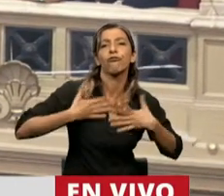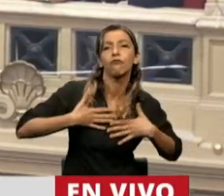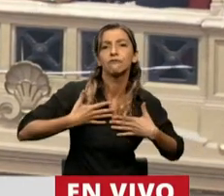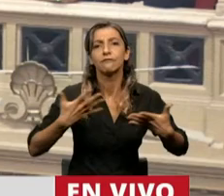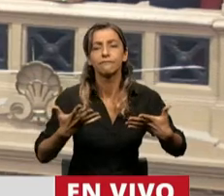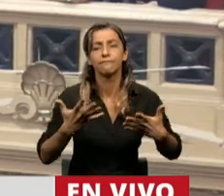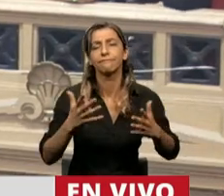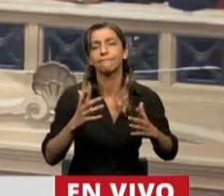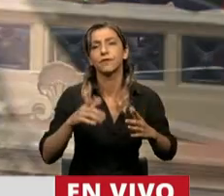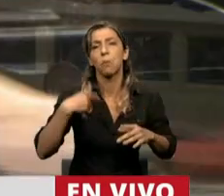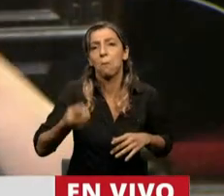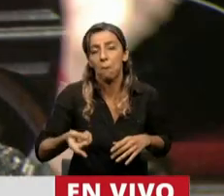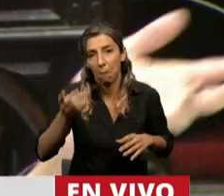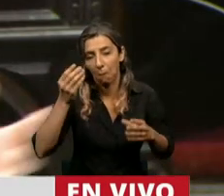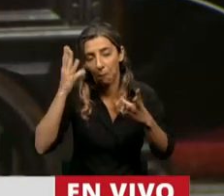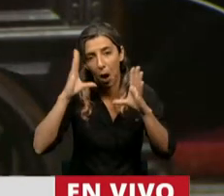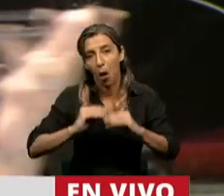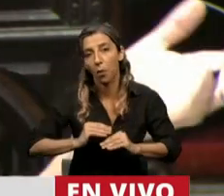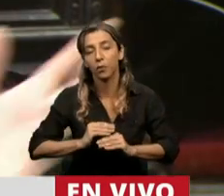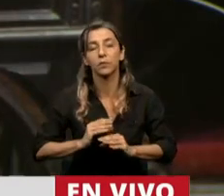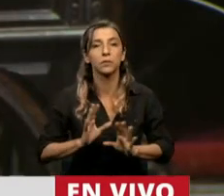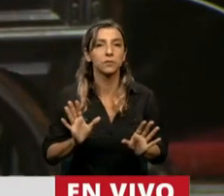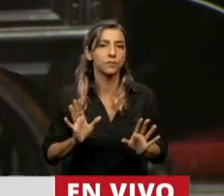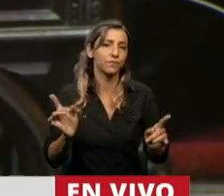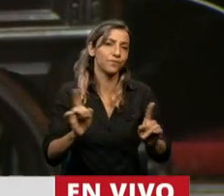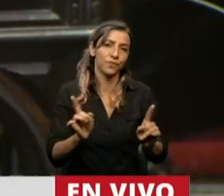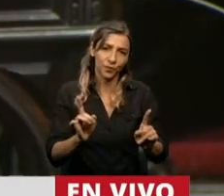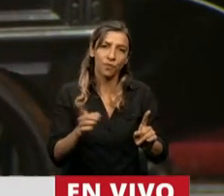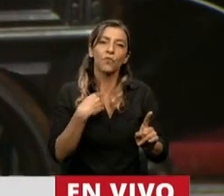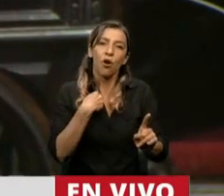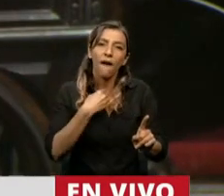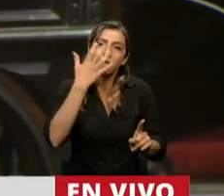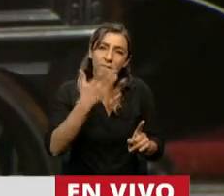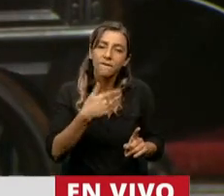olvidemos y que nos permita irnos a dormir ni tranquilos ni nada por el estilo,